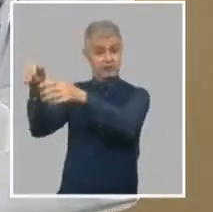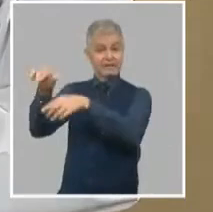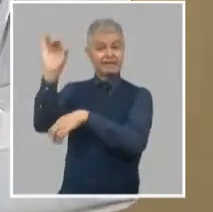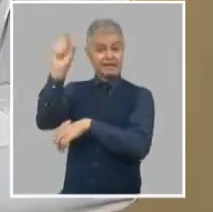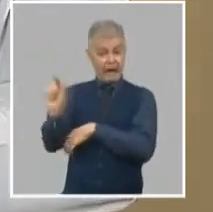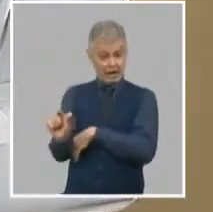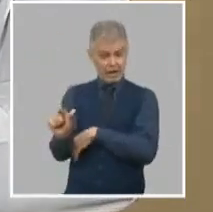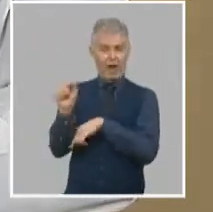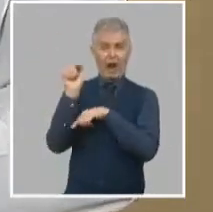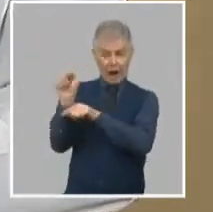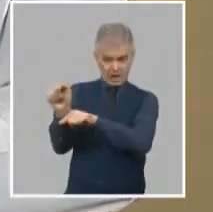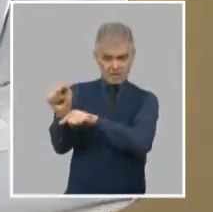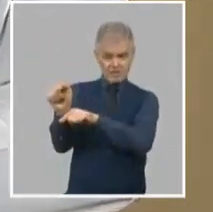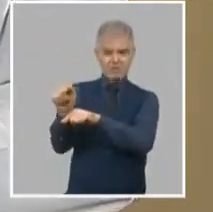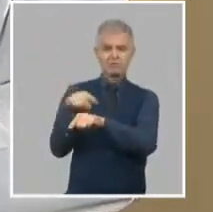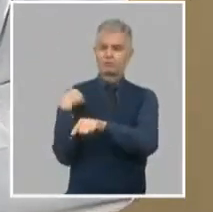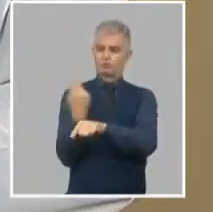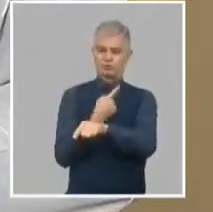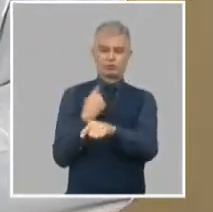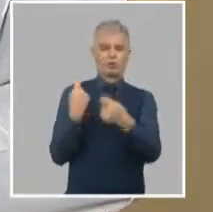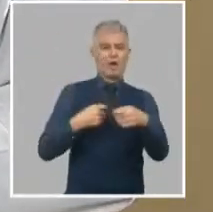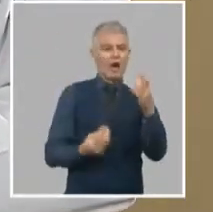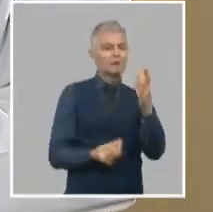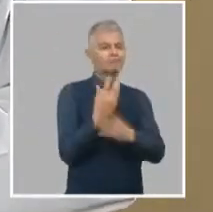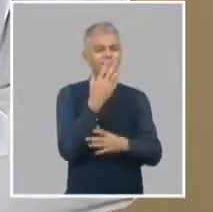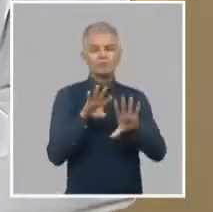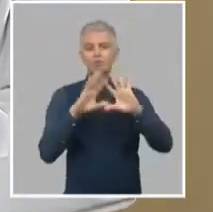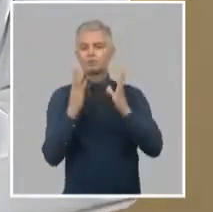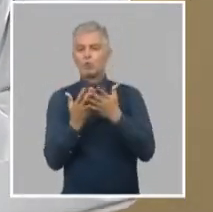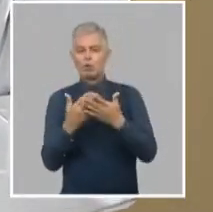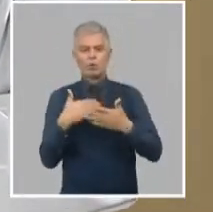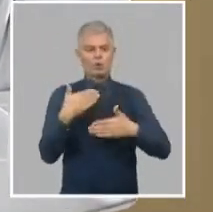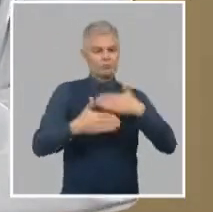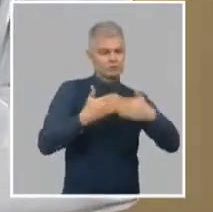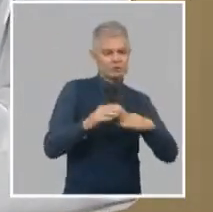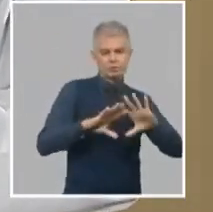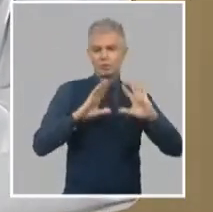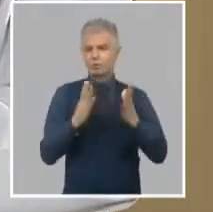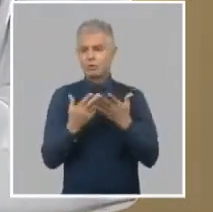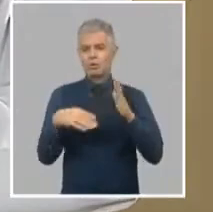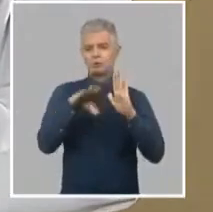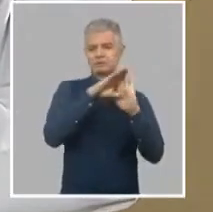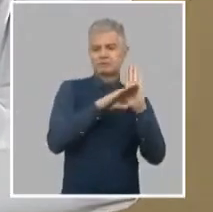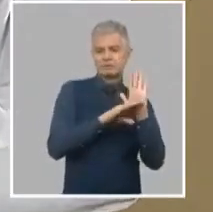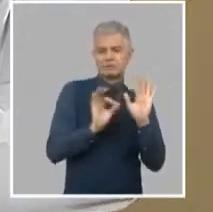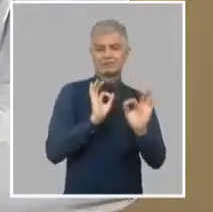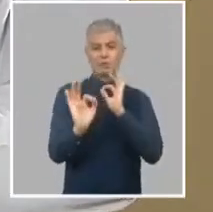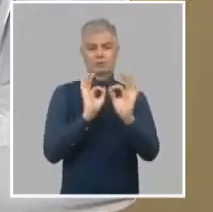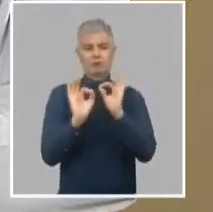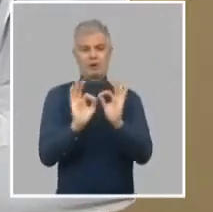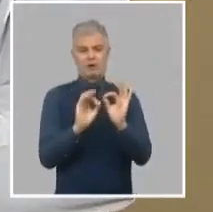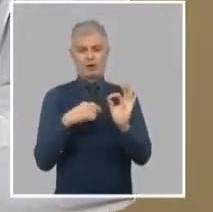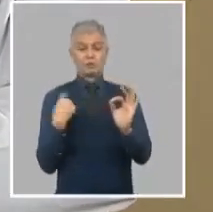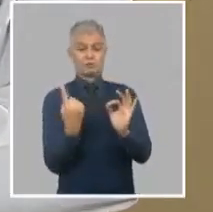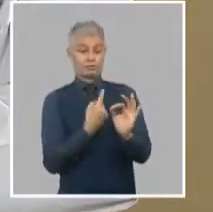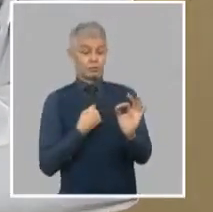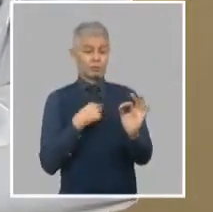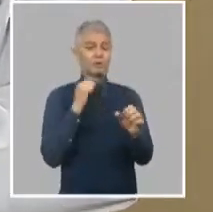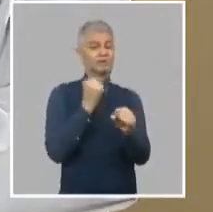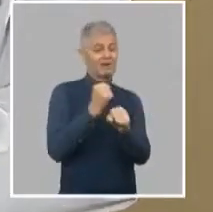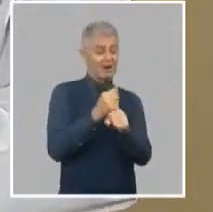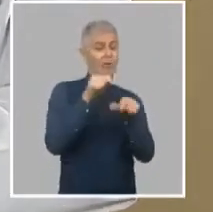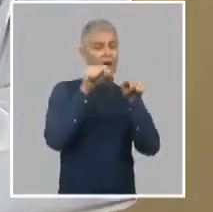tuvimos que crear todos los protocolos de bioseguridad de ese hospital de campaña que nos asignaron para que trabajáramos en él, y